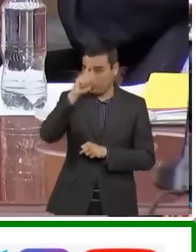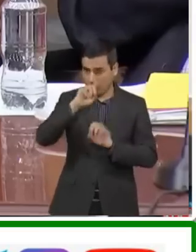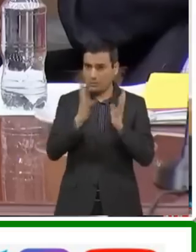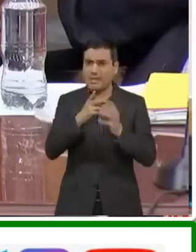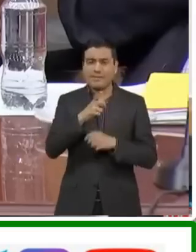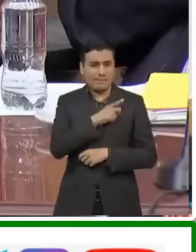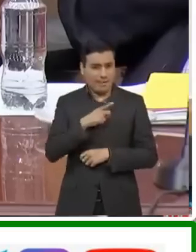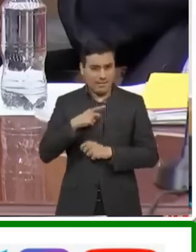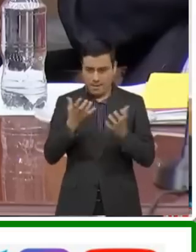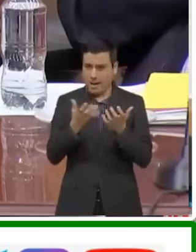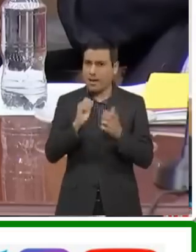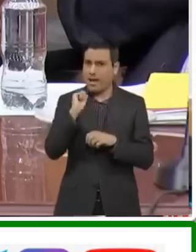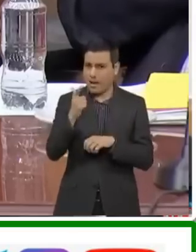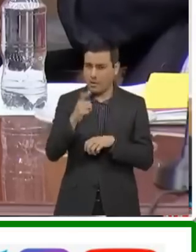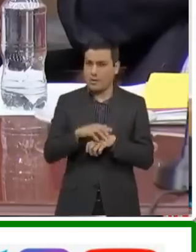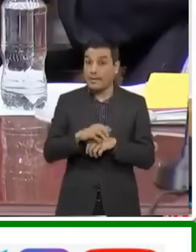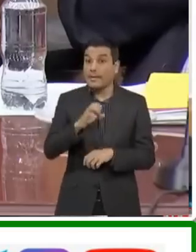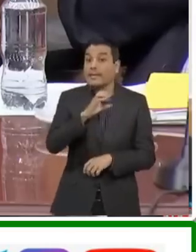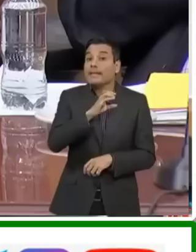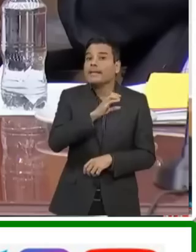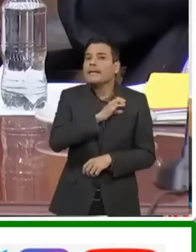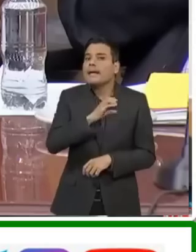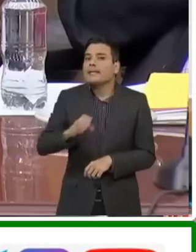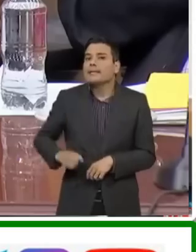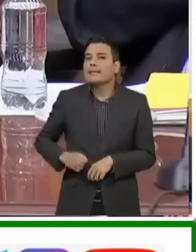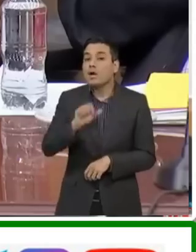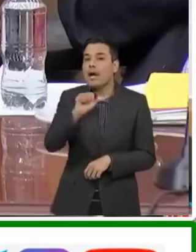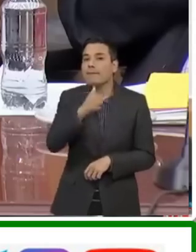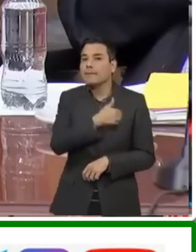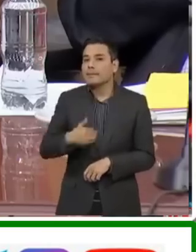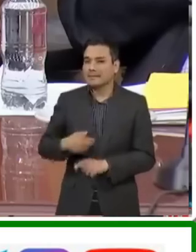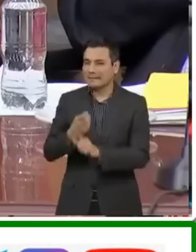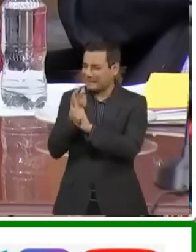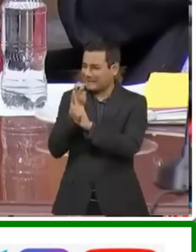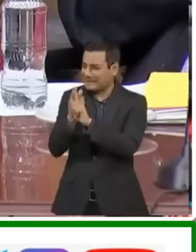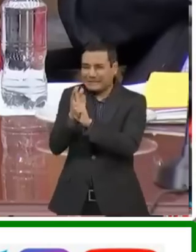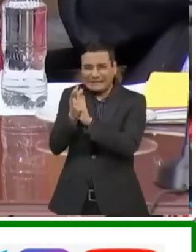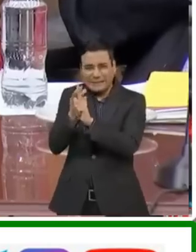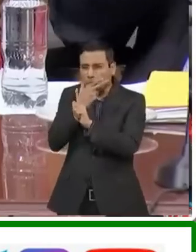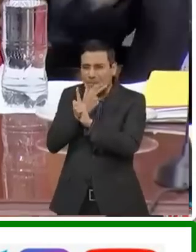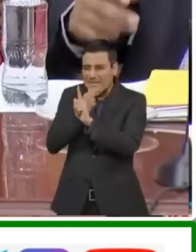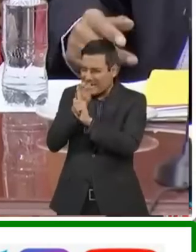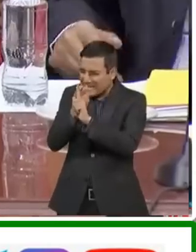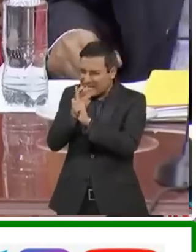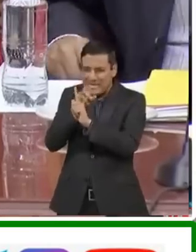para que las y los candidatos presidenciales, específicamente ese sujeto irresponsable,